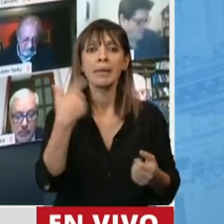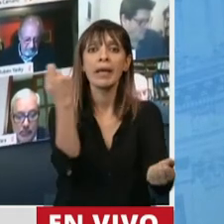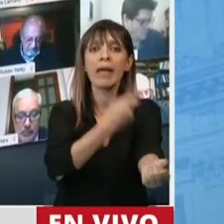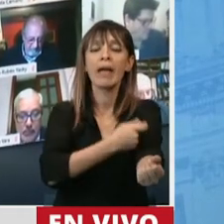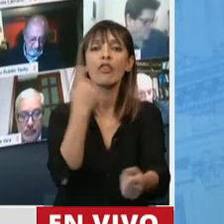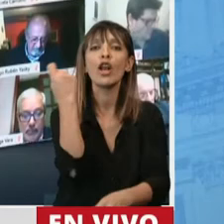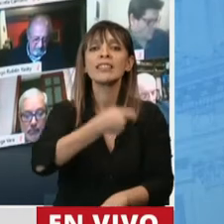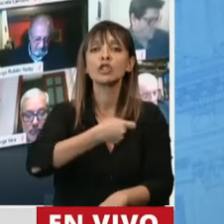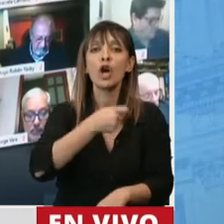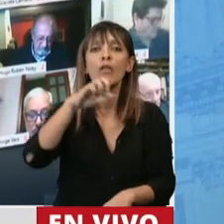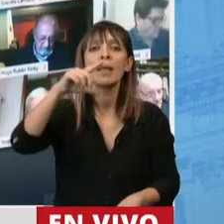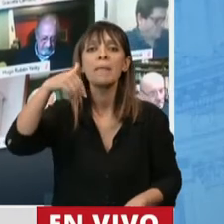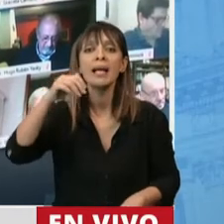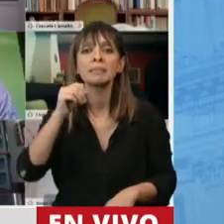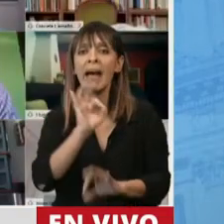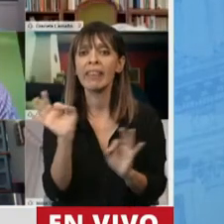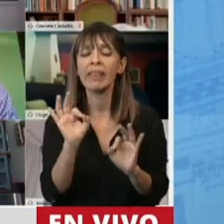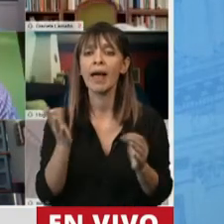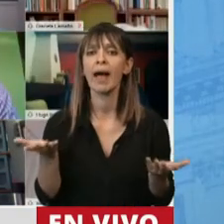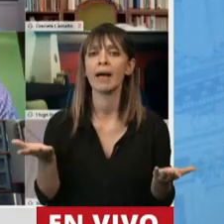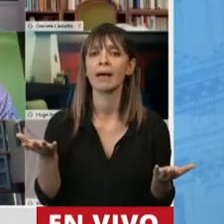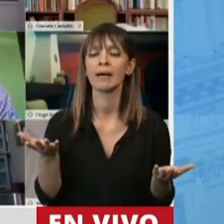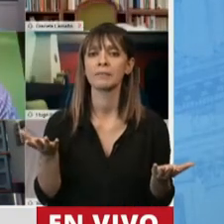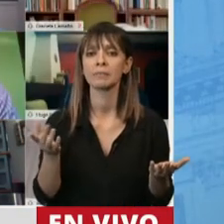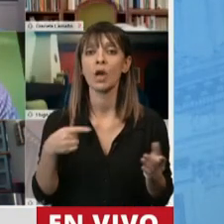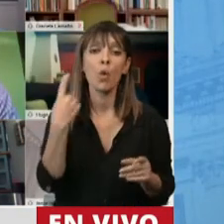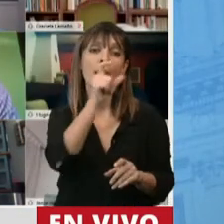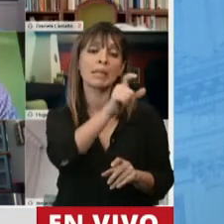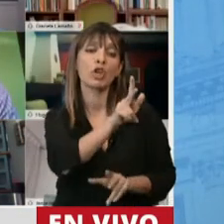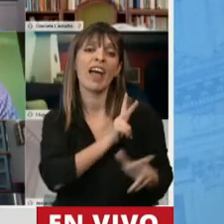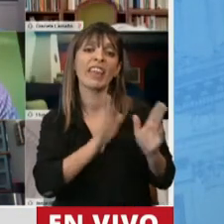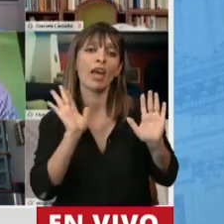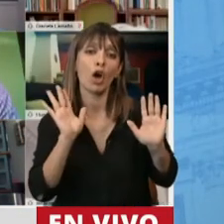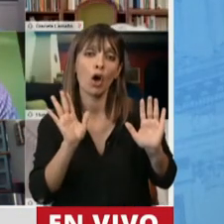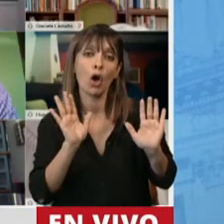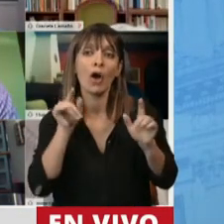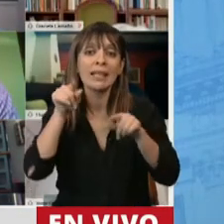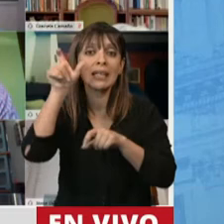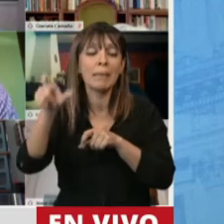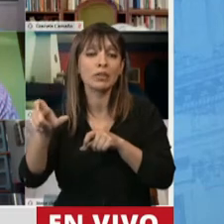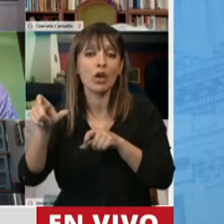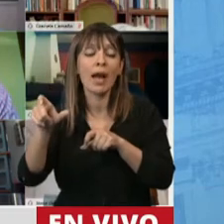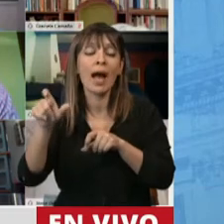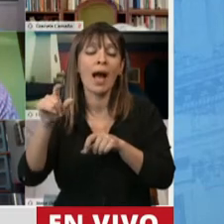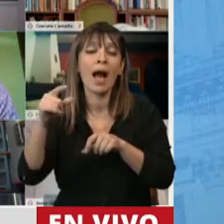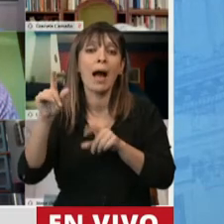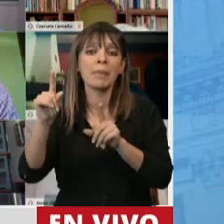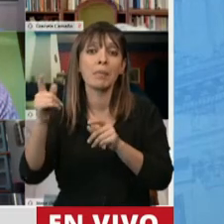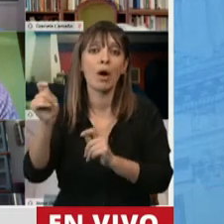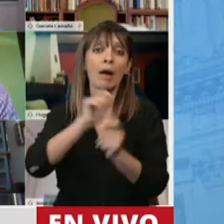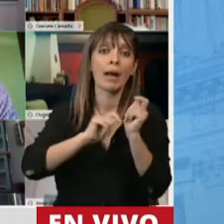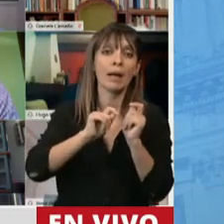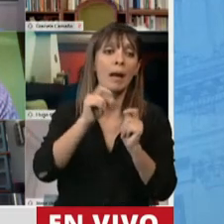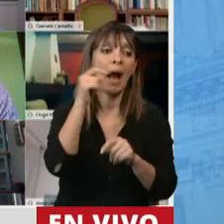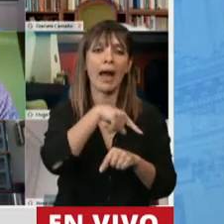plasma que salva vidas. Y que alguien le había dicho que ese plasma estaba reservado para los ricos